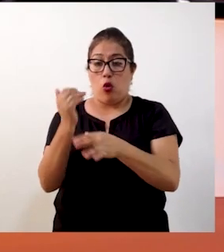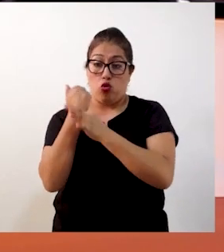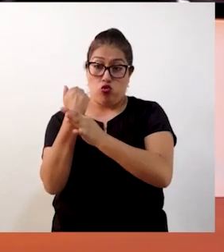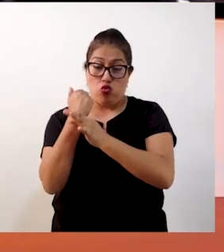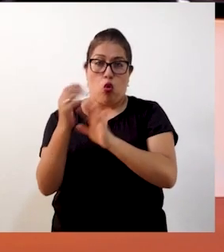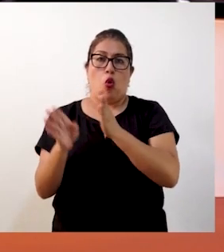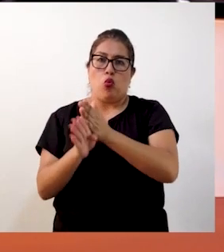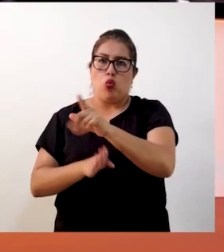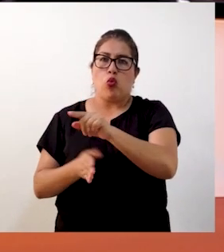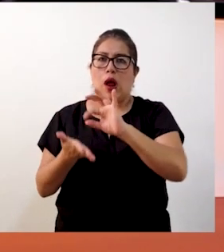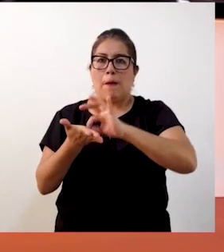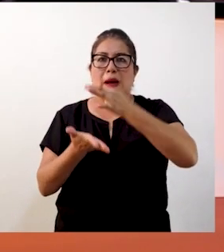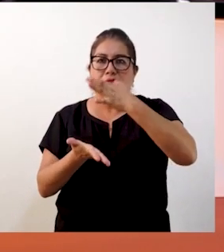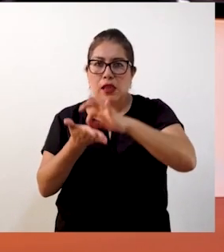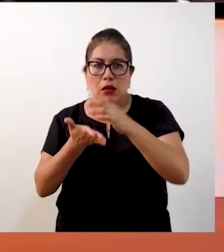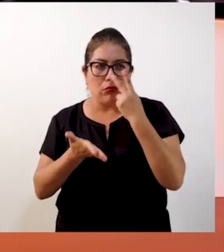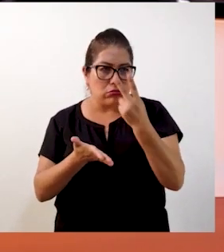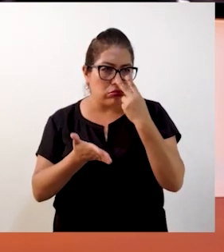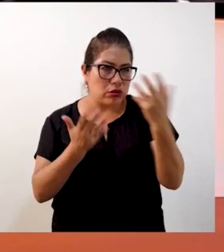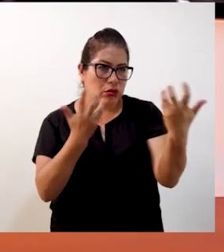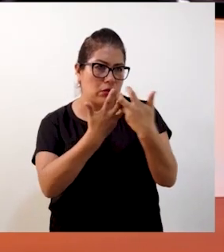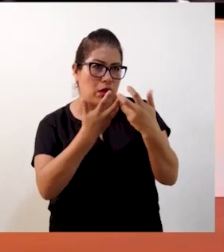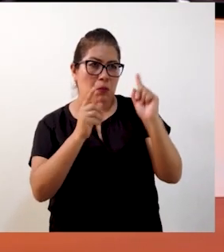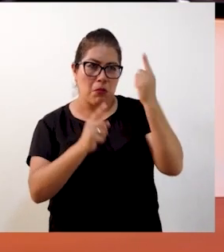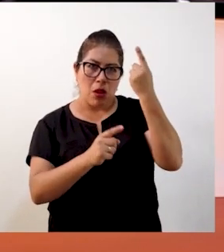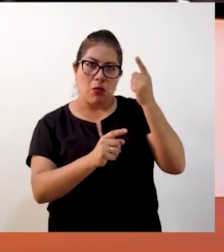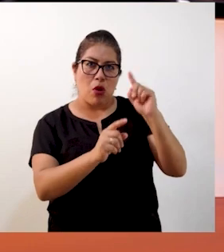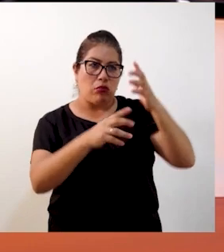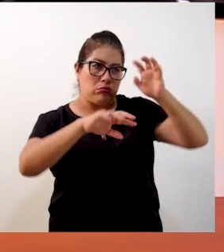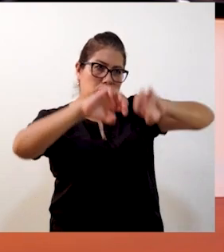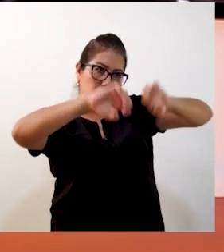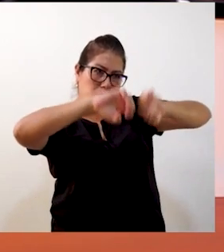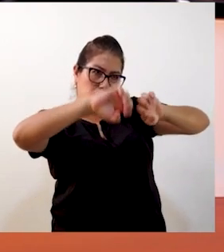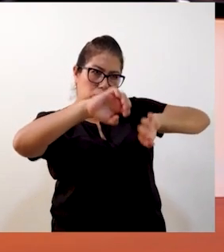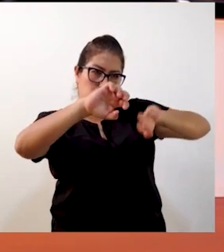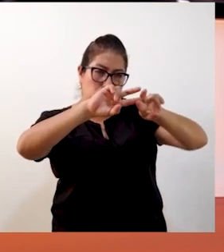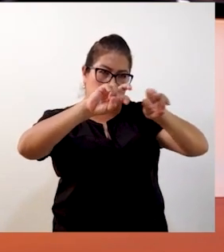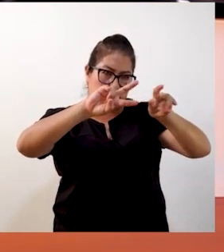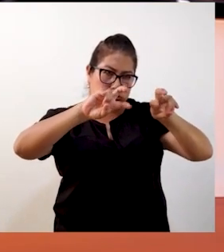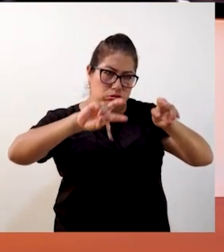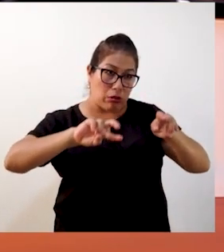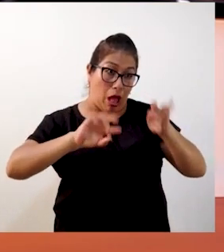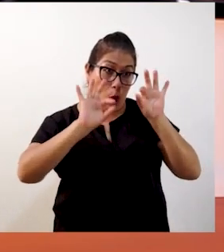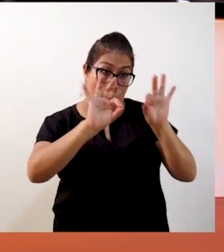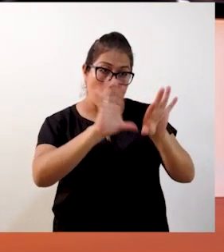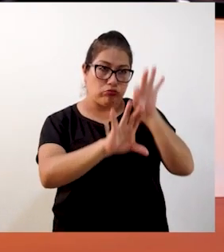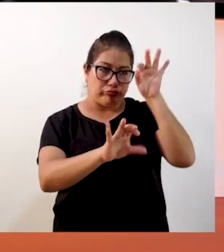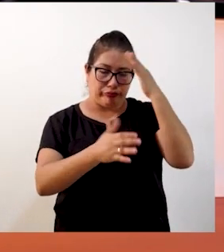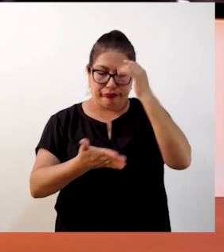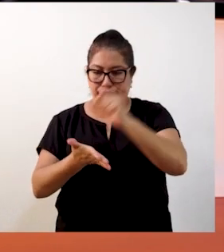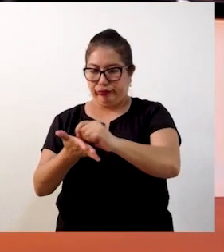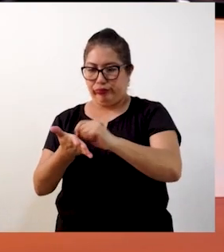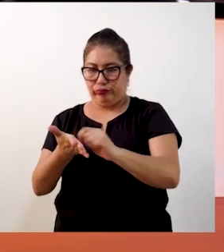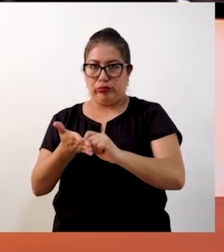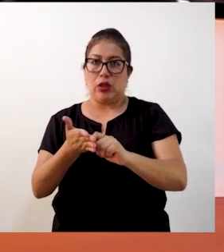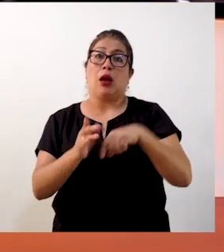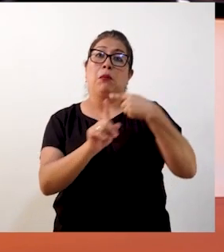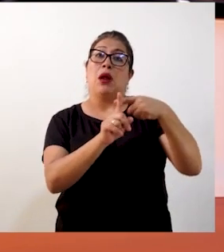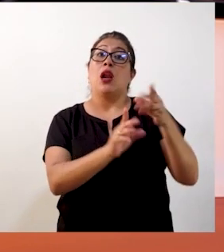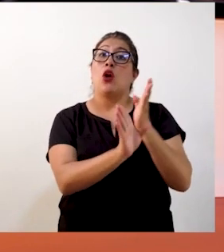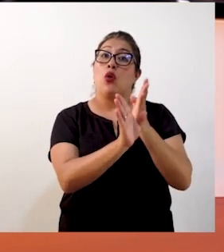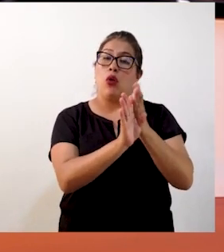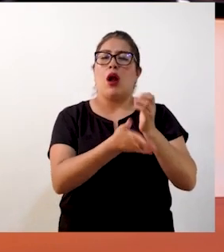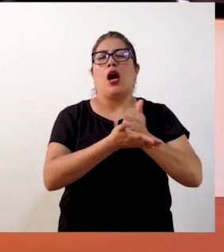los remedios, receta el medicamento, hace el diagnóstico, y también nos ayudamos de los psicólogos, que ellos nos apoyan con las